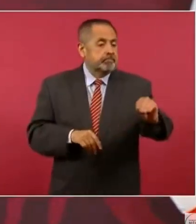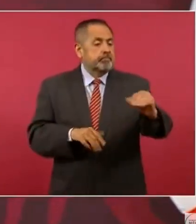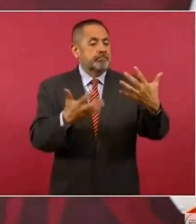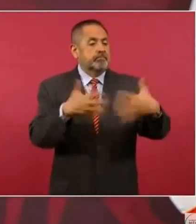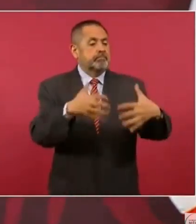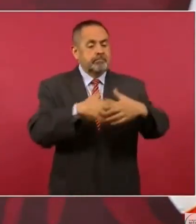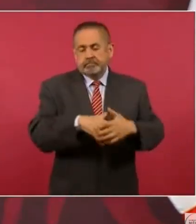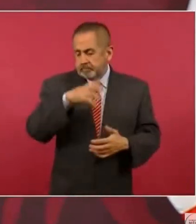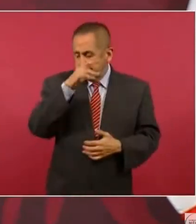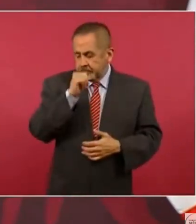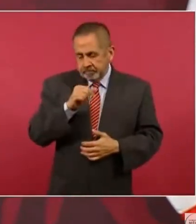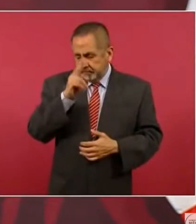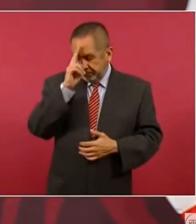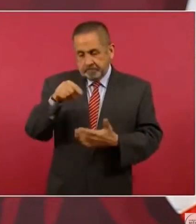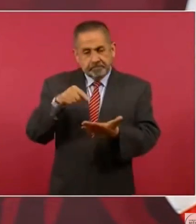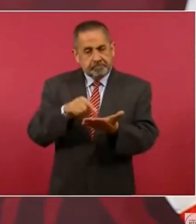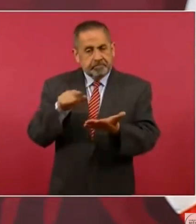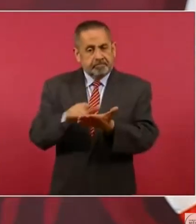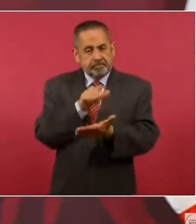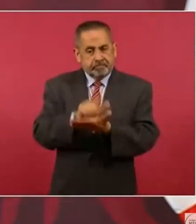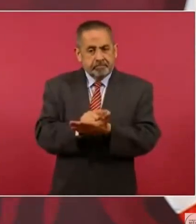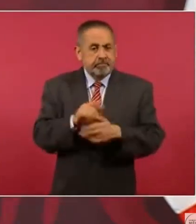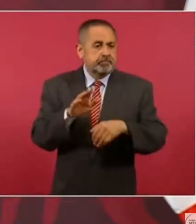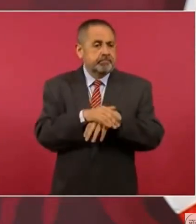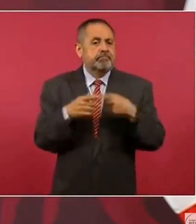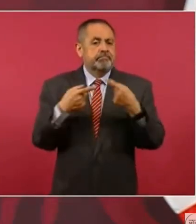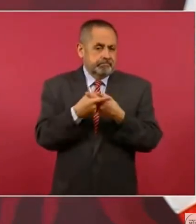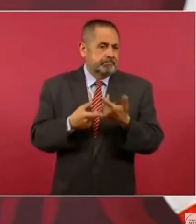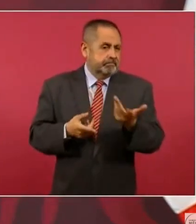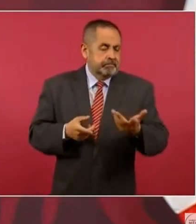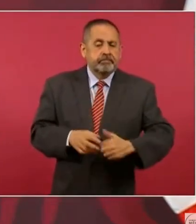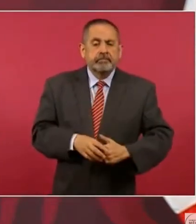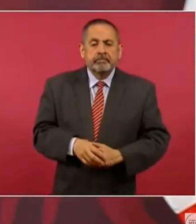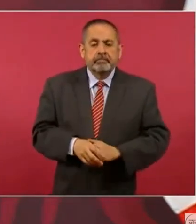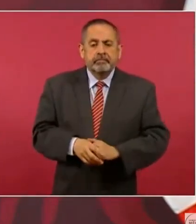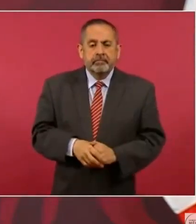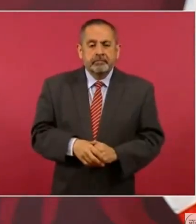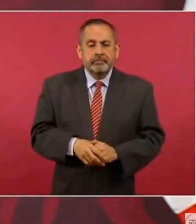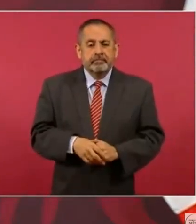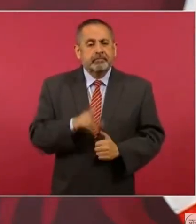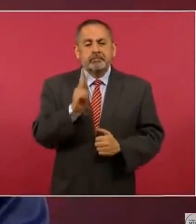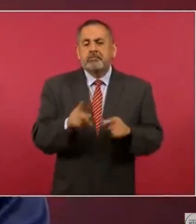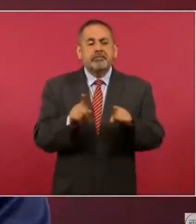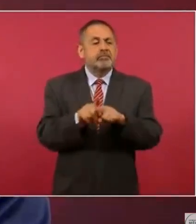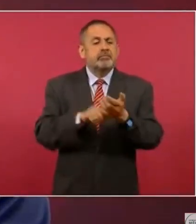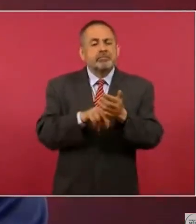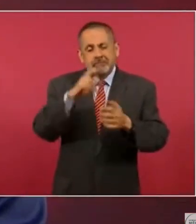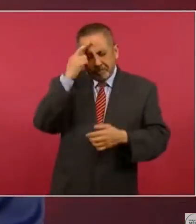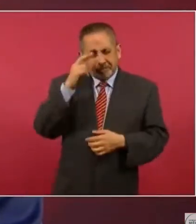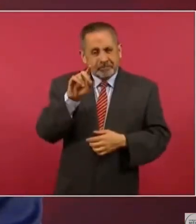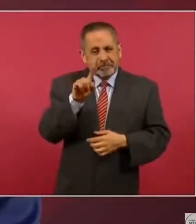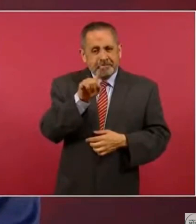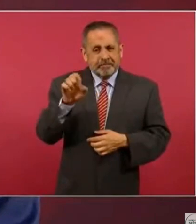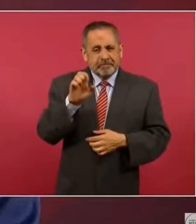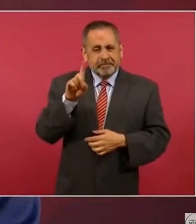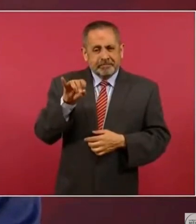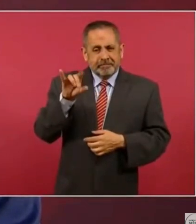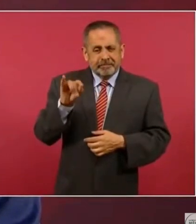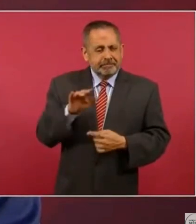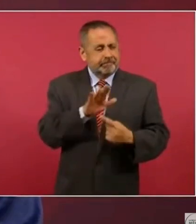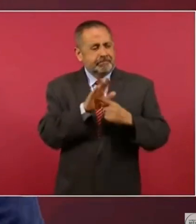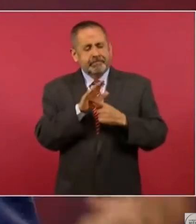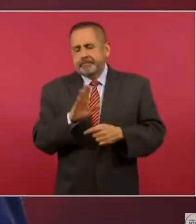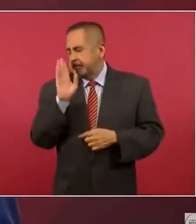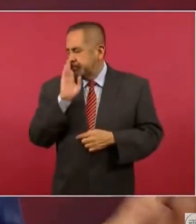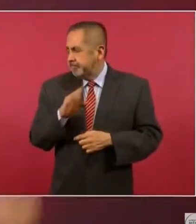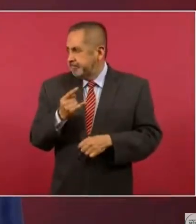iniciativa privada, porque había un conflicto de intereses, como lo hizo Zedillo, dando el mal ejemplo,